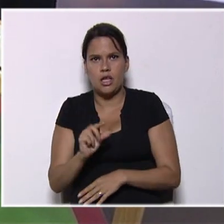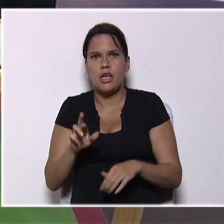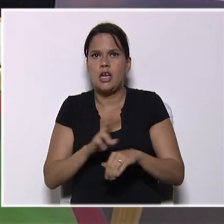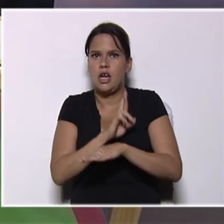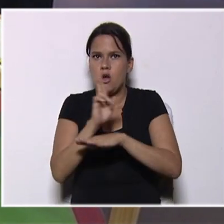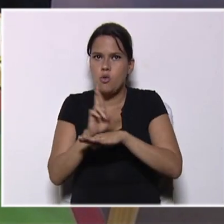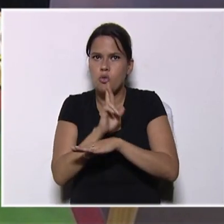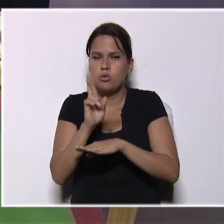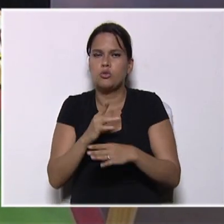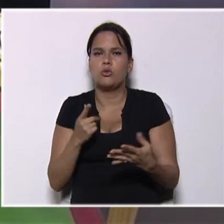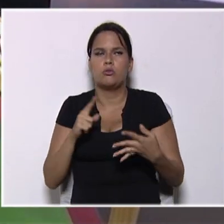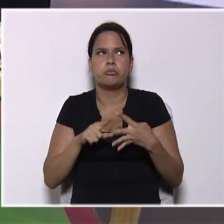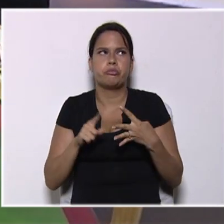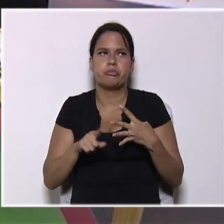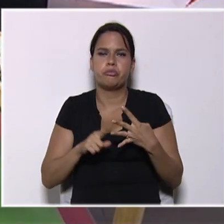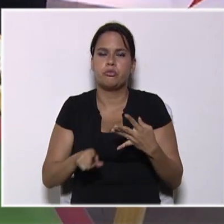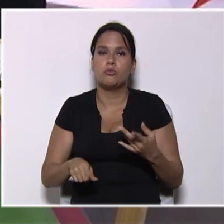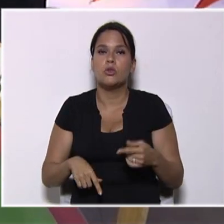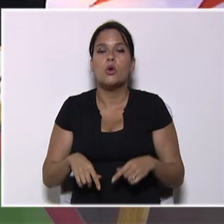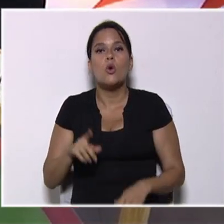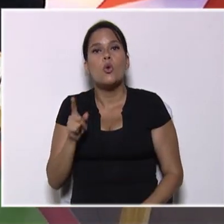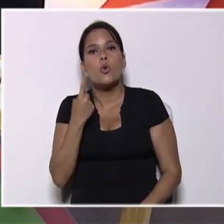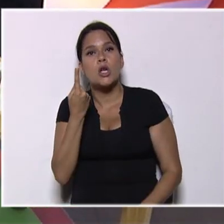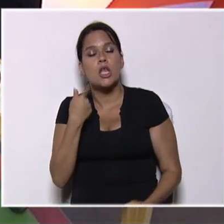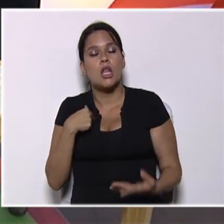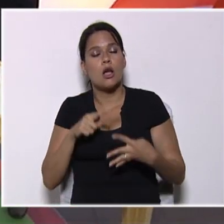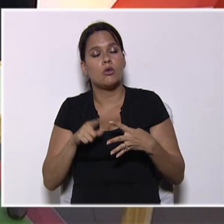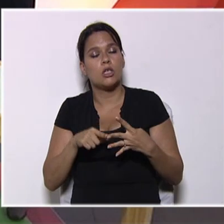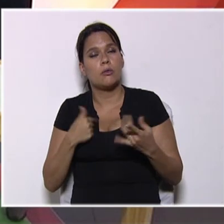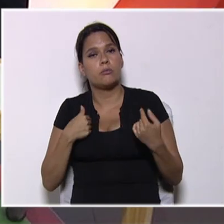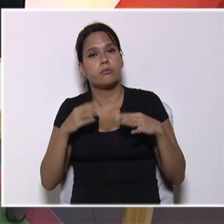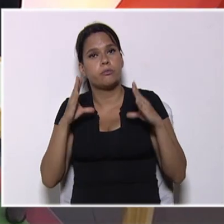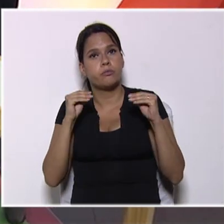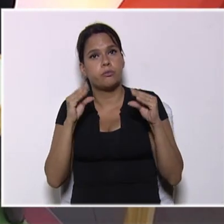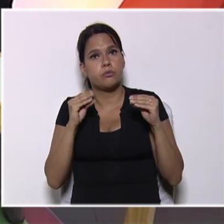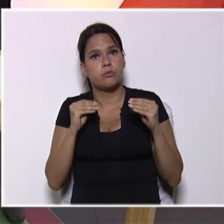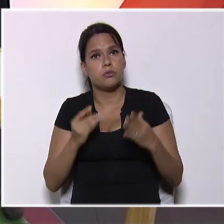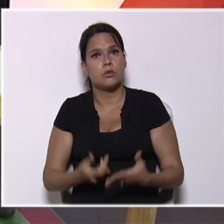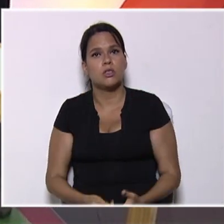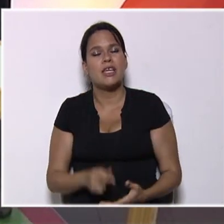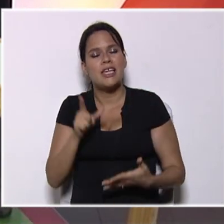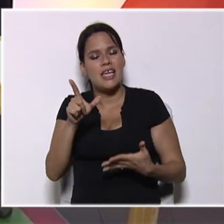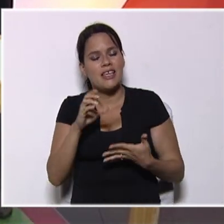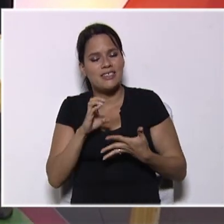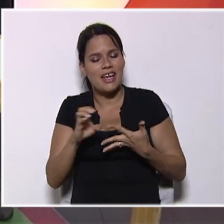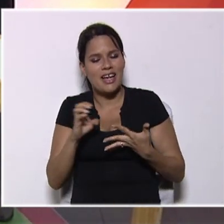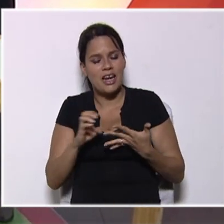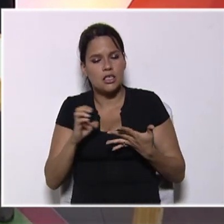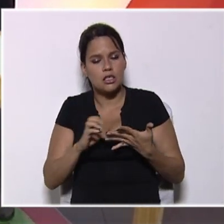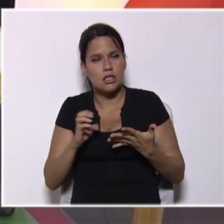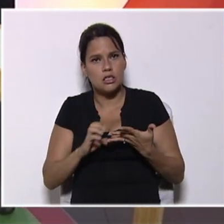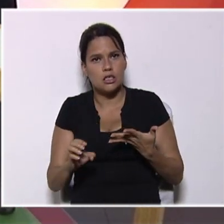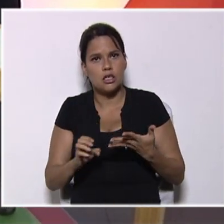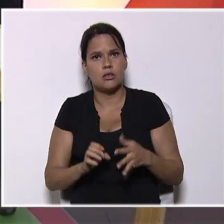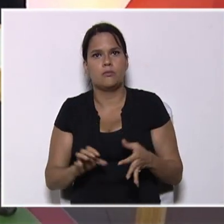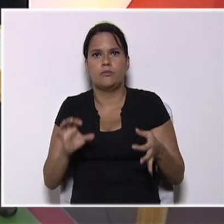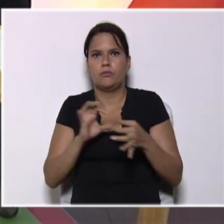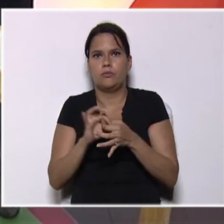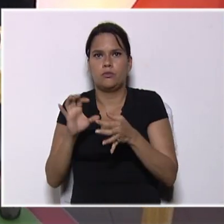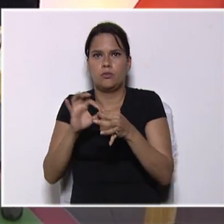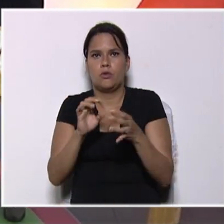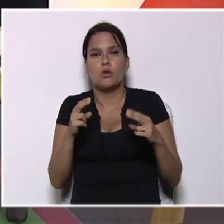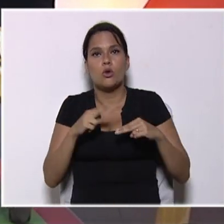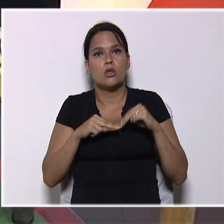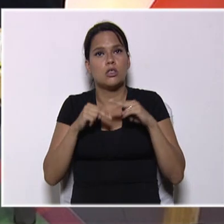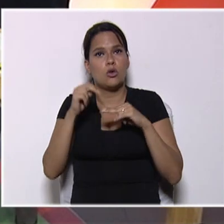ello. Muy bien, entonces fíjense, una de las cosas que vamos a estar conversando aquí es esas características, esos componentes con las que se